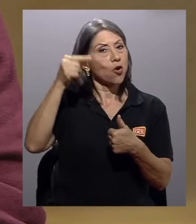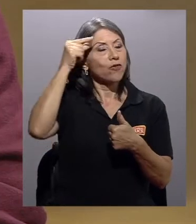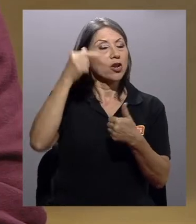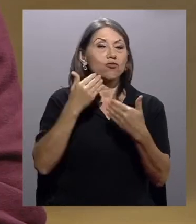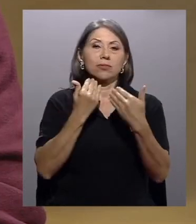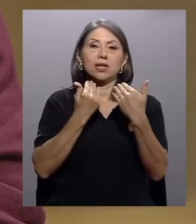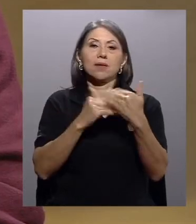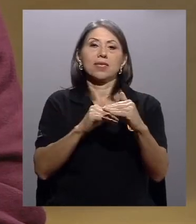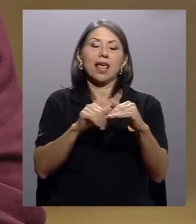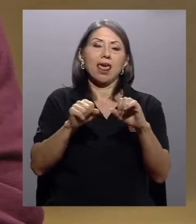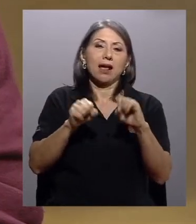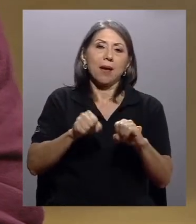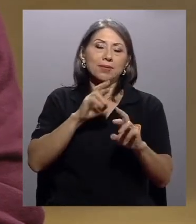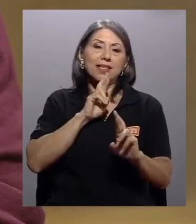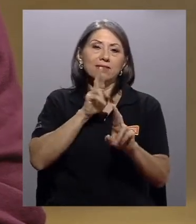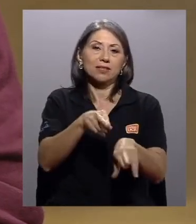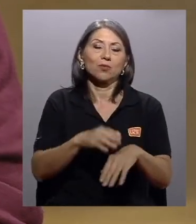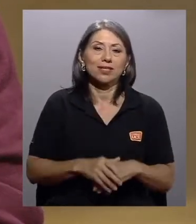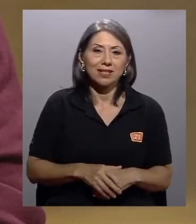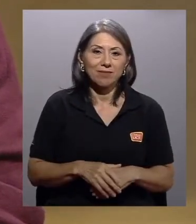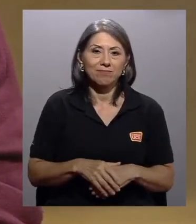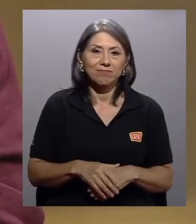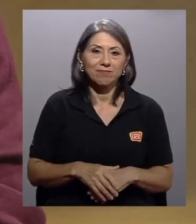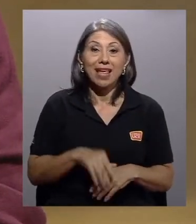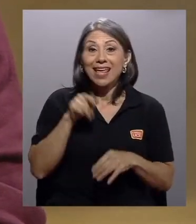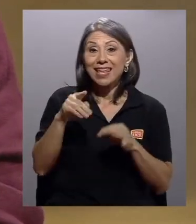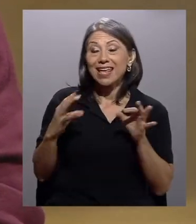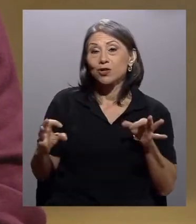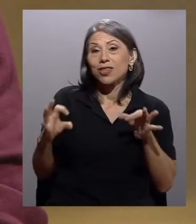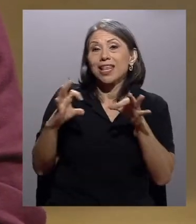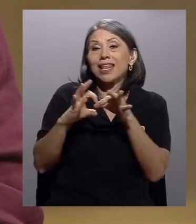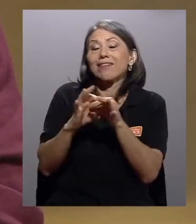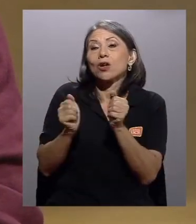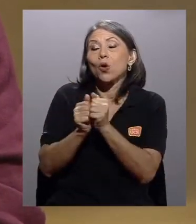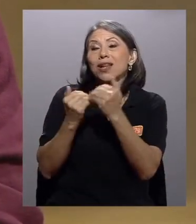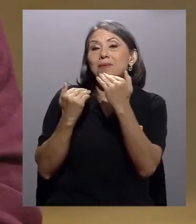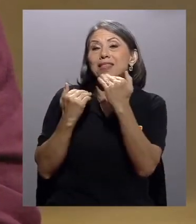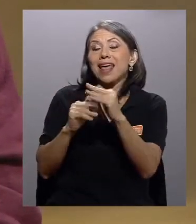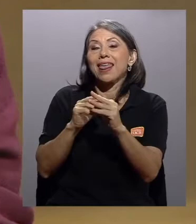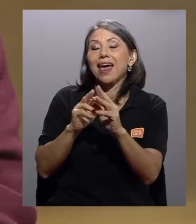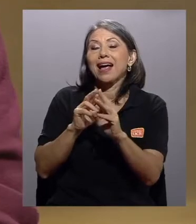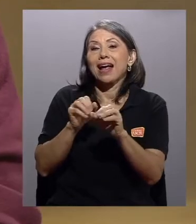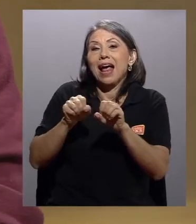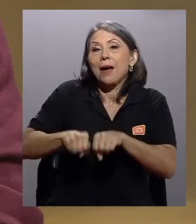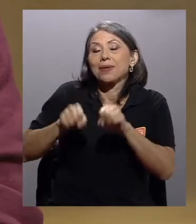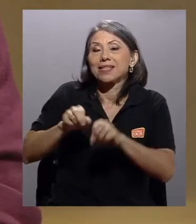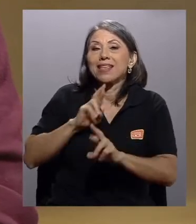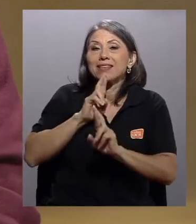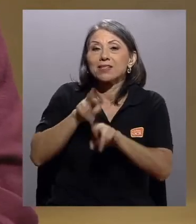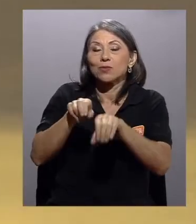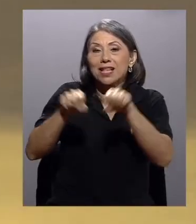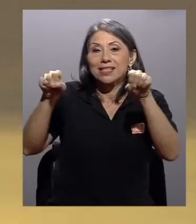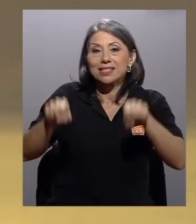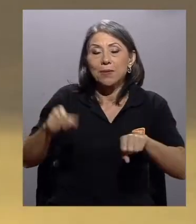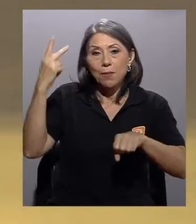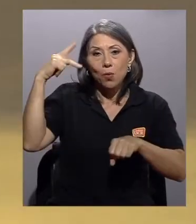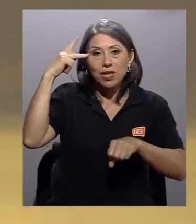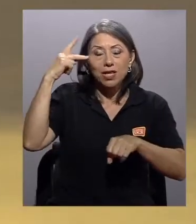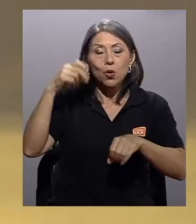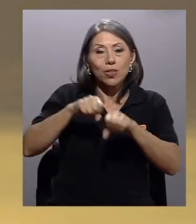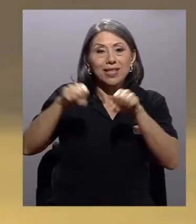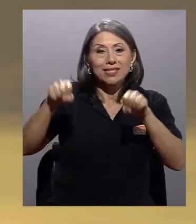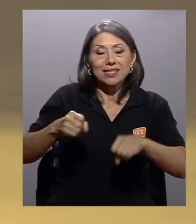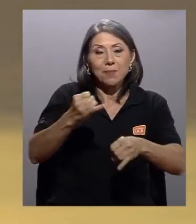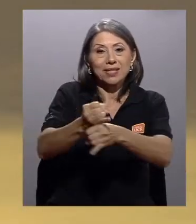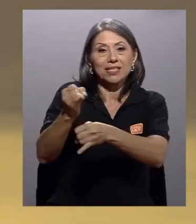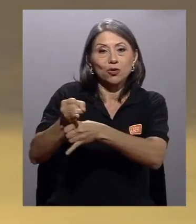respuesta del gobierno, que tiene que ver además con una limitada capacidad de respuesta política del sistema político, del sistema